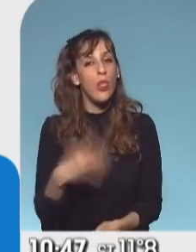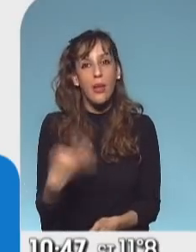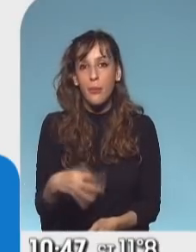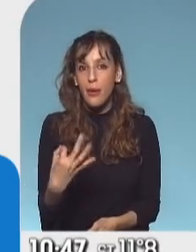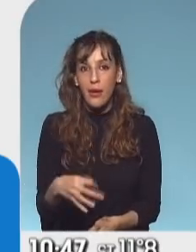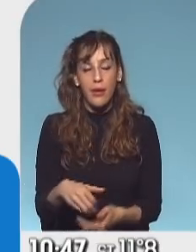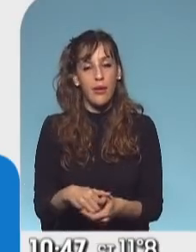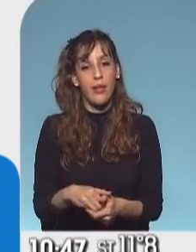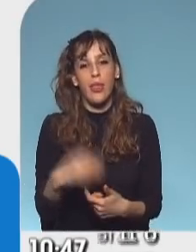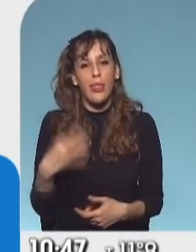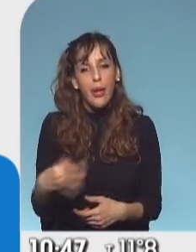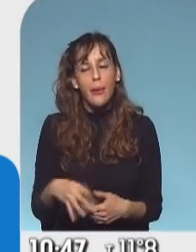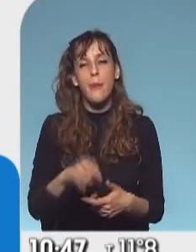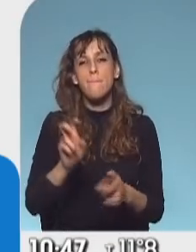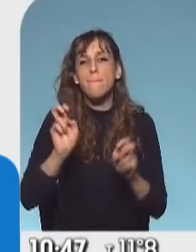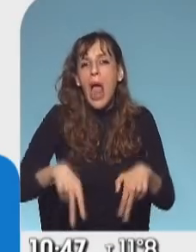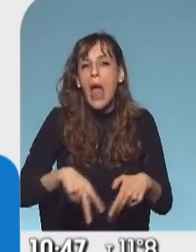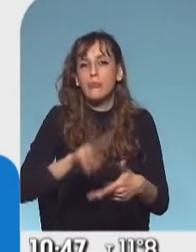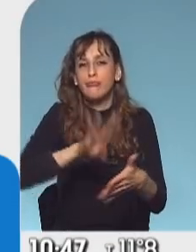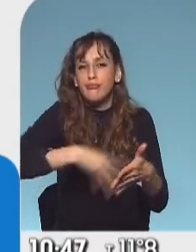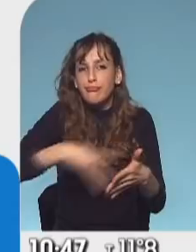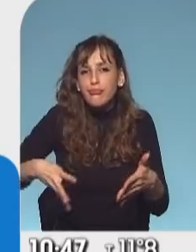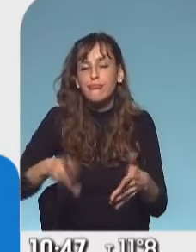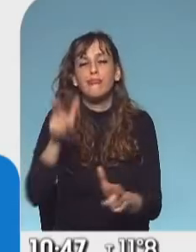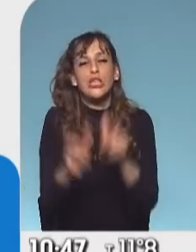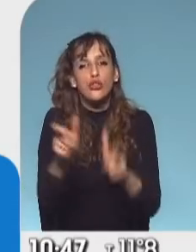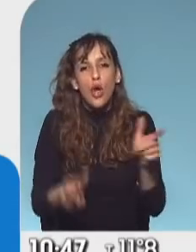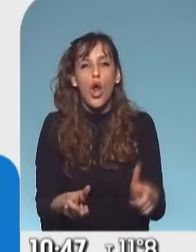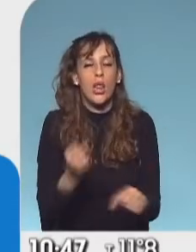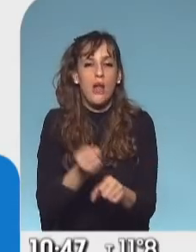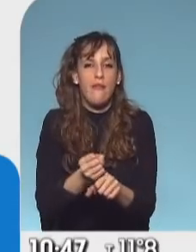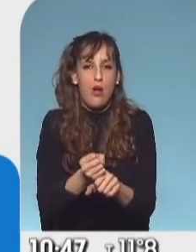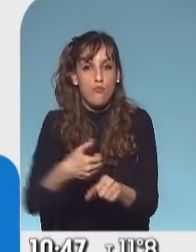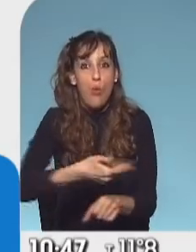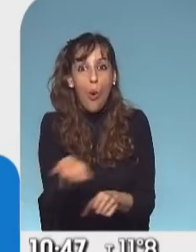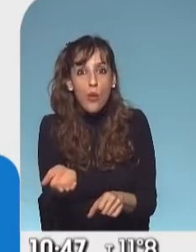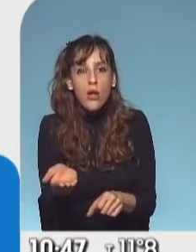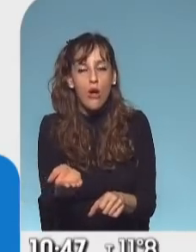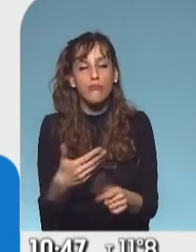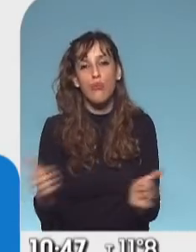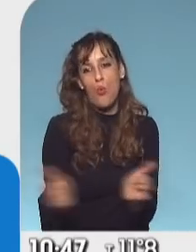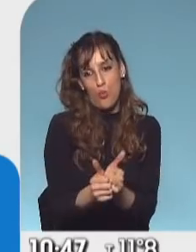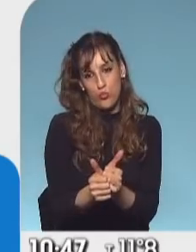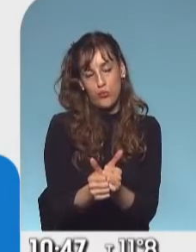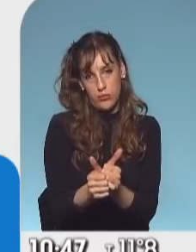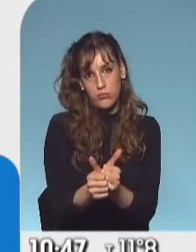serie de cuadros técnicos y de profesionales de la administración pública que acompañen la construcción de ese